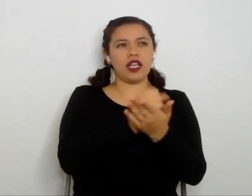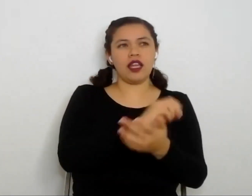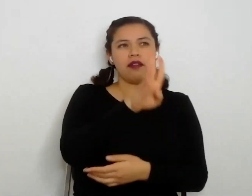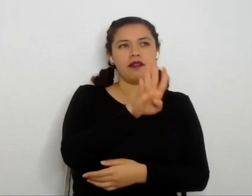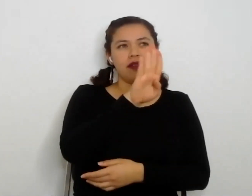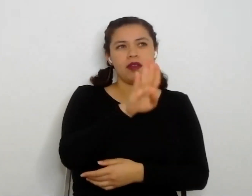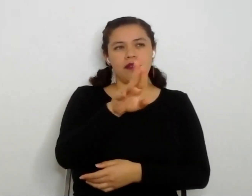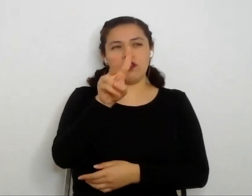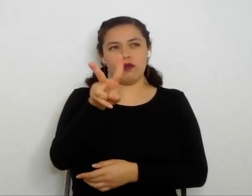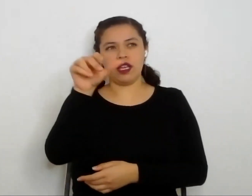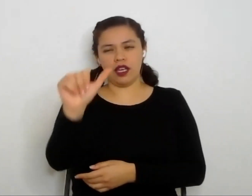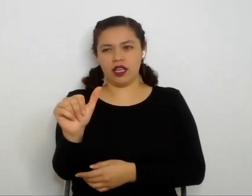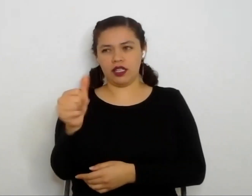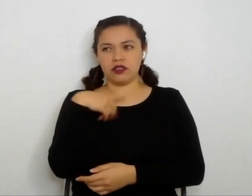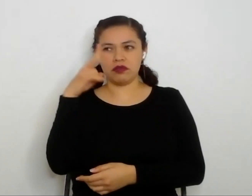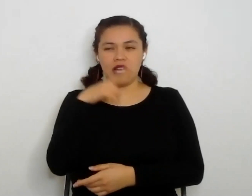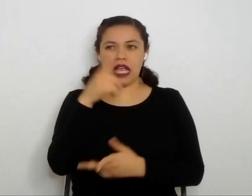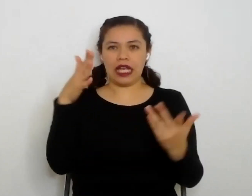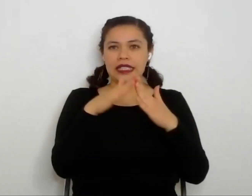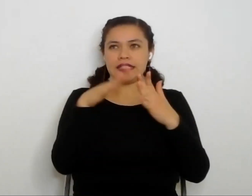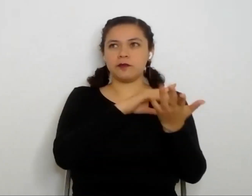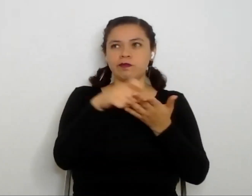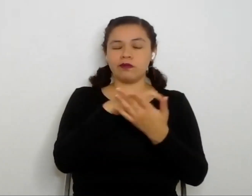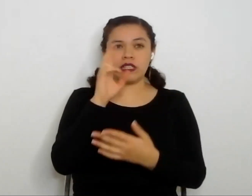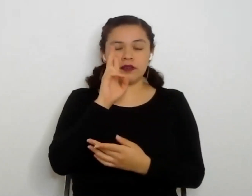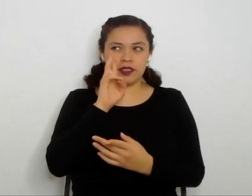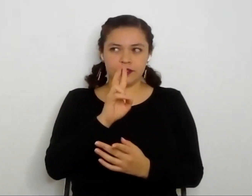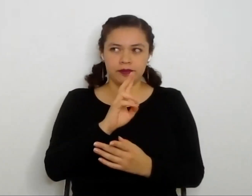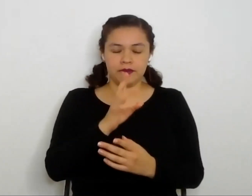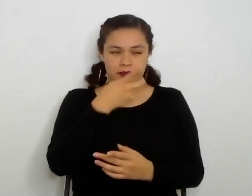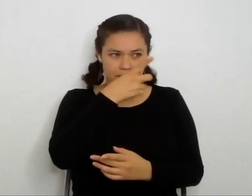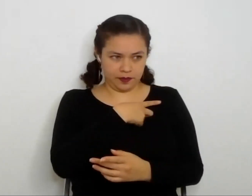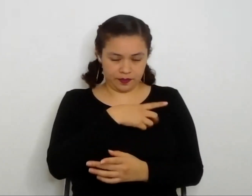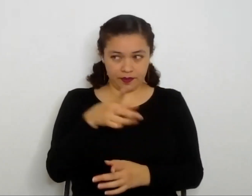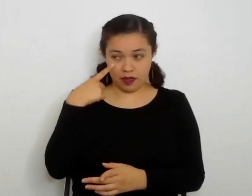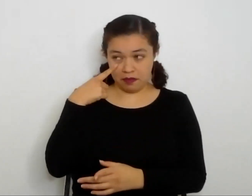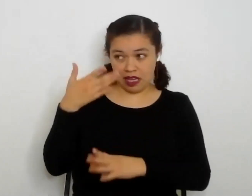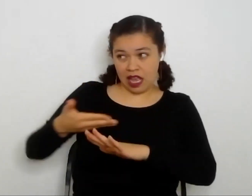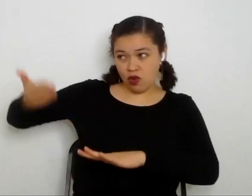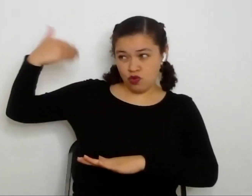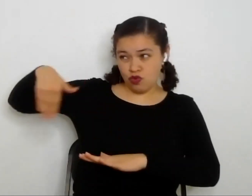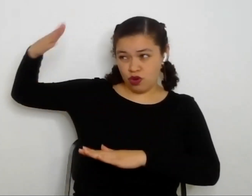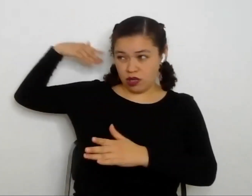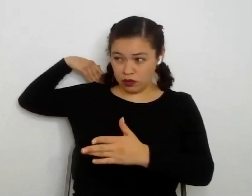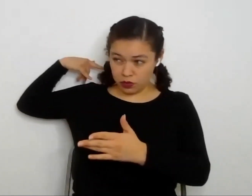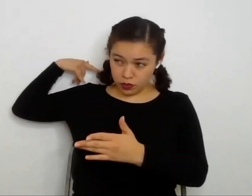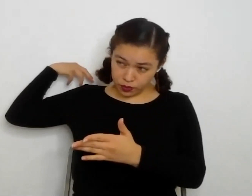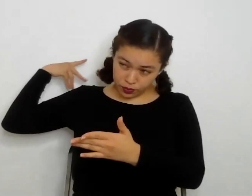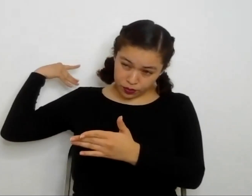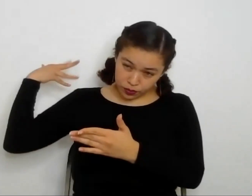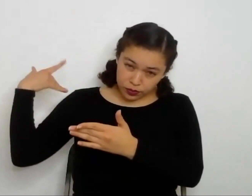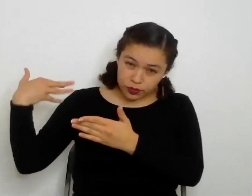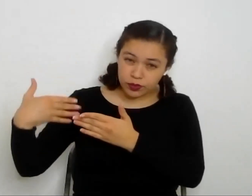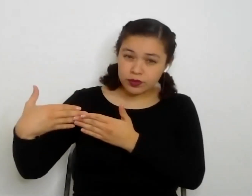y le decía que qué tal estaba el crédito inmobiliario. Y me dice, mira, de muchos años para acá, yo creo que no